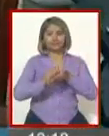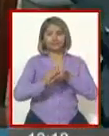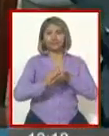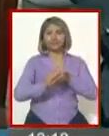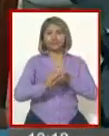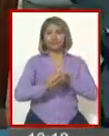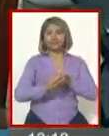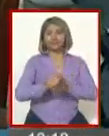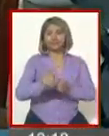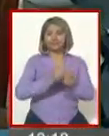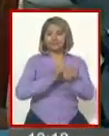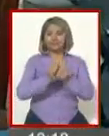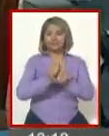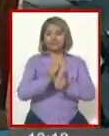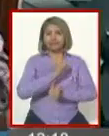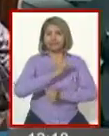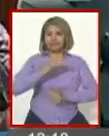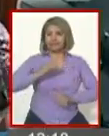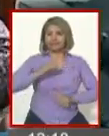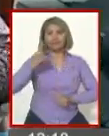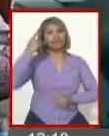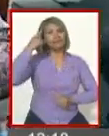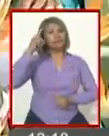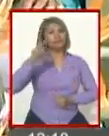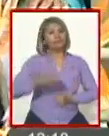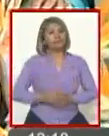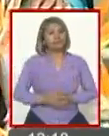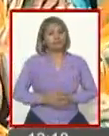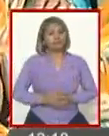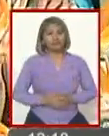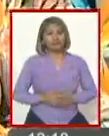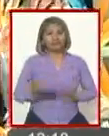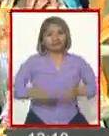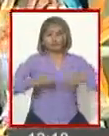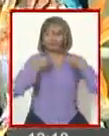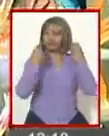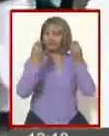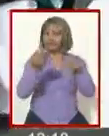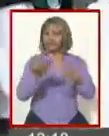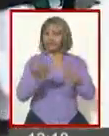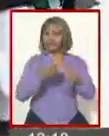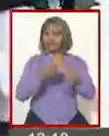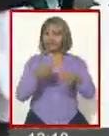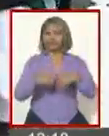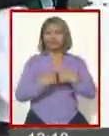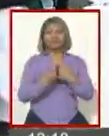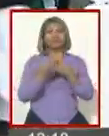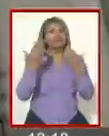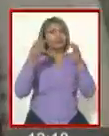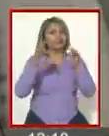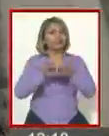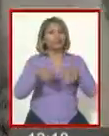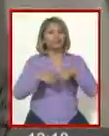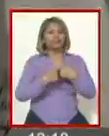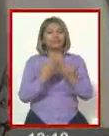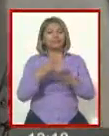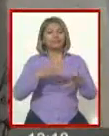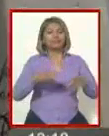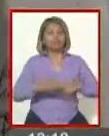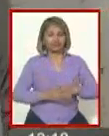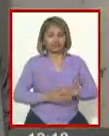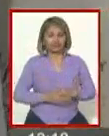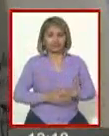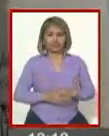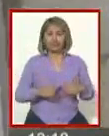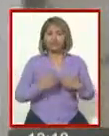hago a la parte administrativa del Consejo para que nos proporcione primero el proceso de contratación, cómo se hizo,